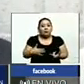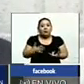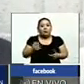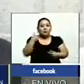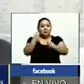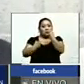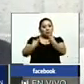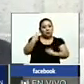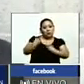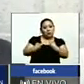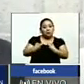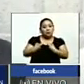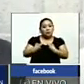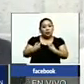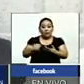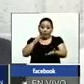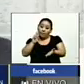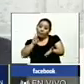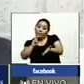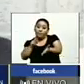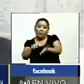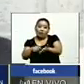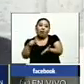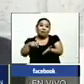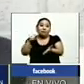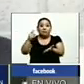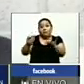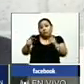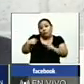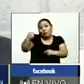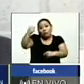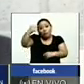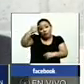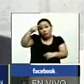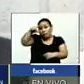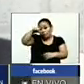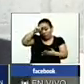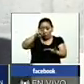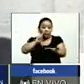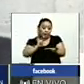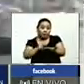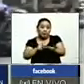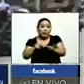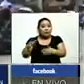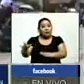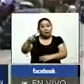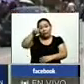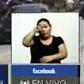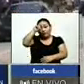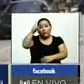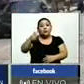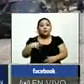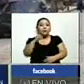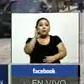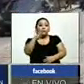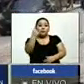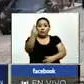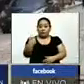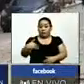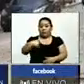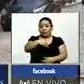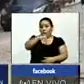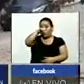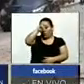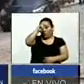las preguntas que nosotros vamos a contestar, así va a ser, me imagino yo, el plan de trabajo, ¿no? A pesar que el ministro de